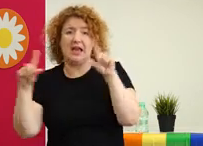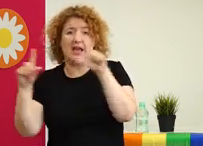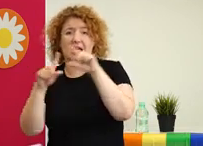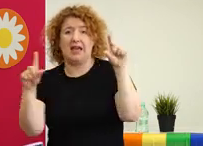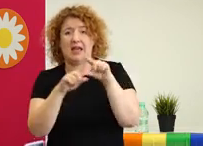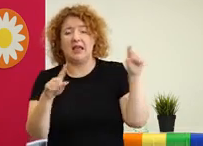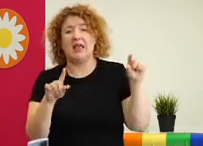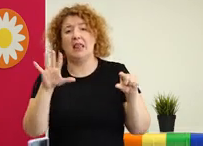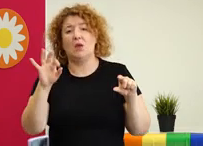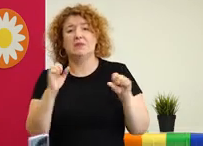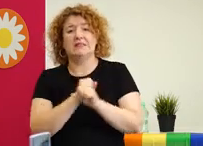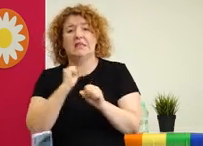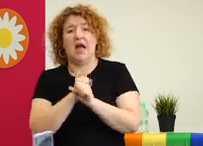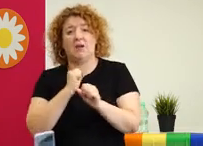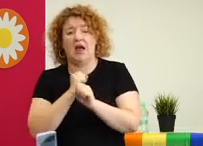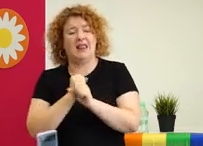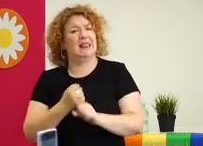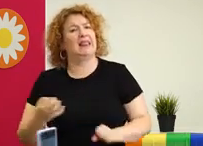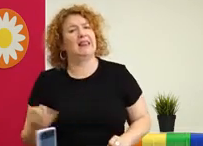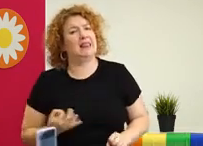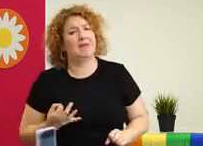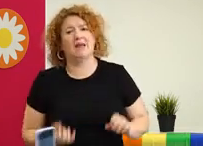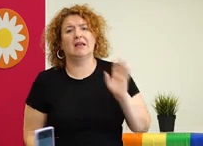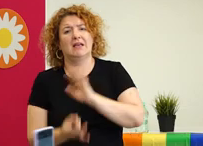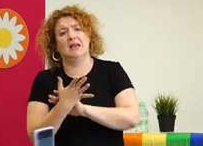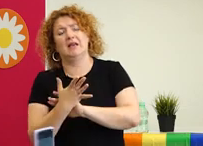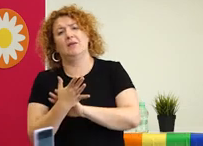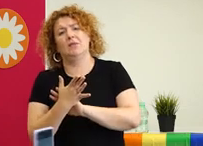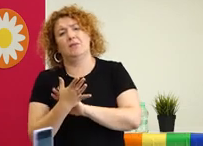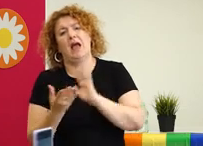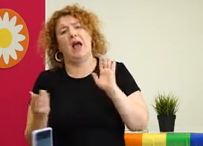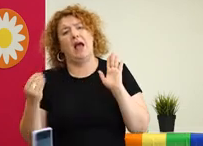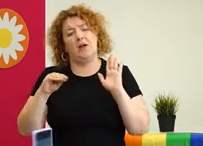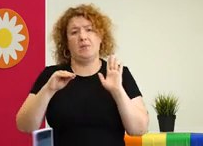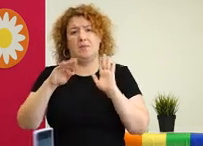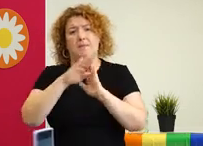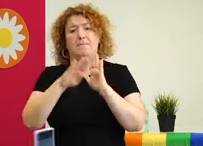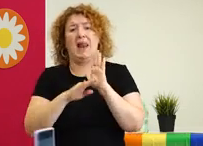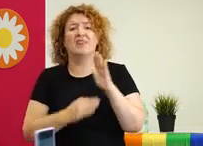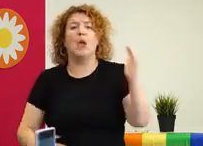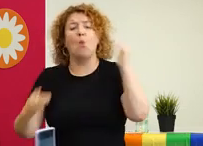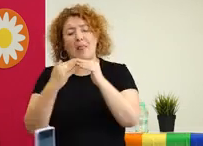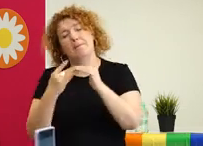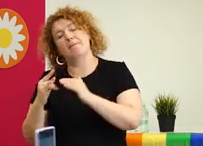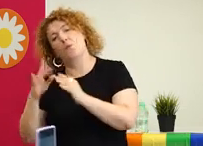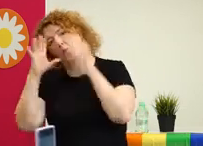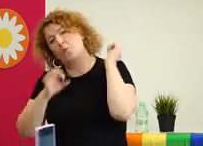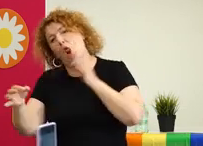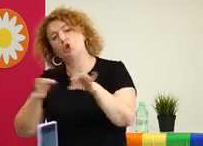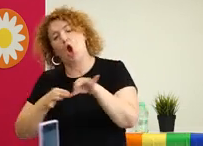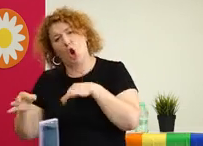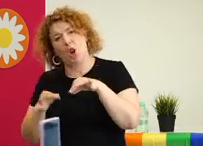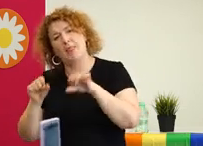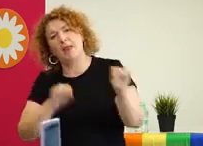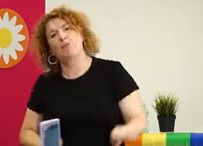que tengan más de 50 trabajadoras deben de implementar, añadir a los planes de igualdad, un protocolo